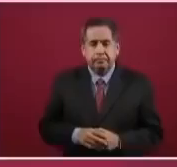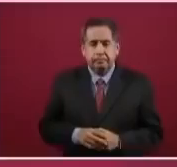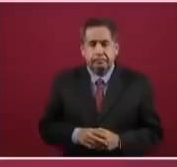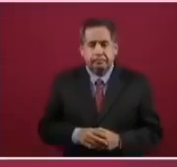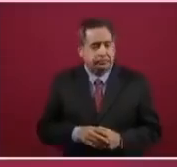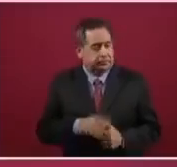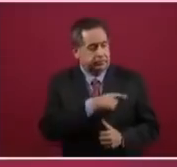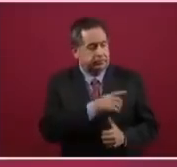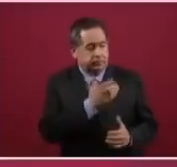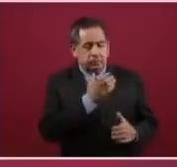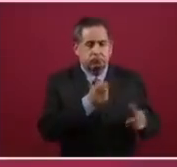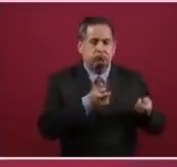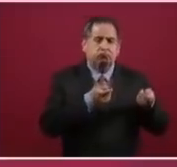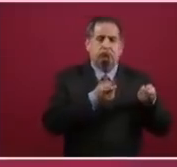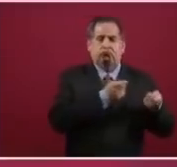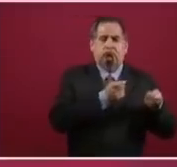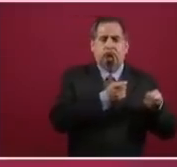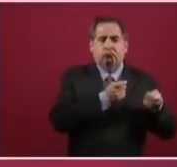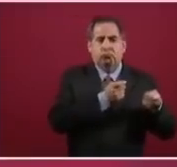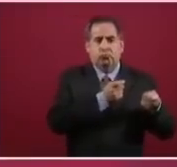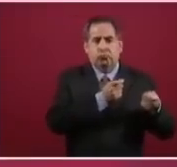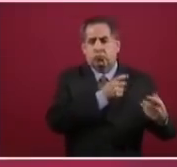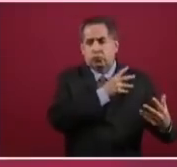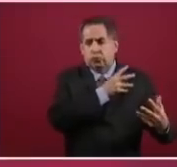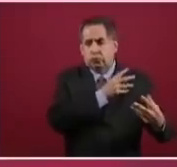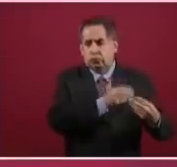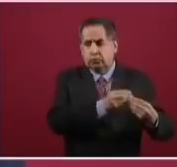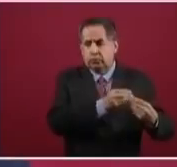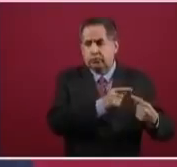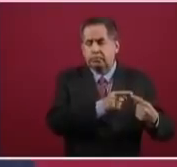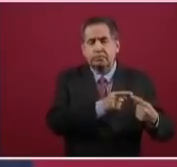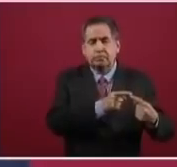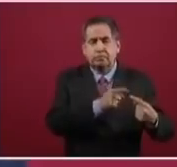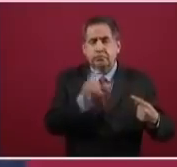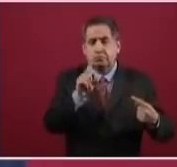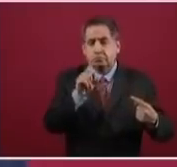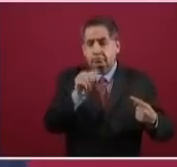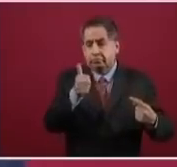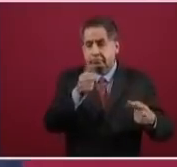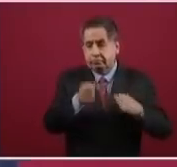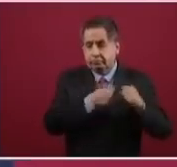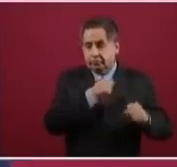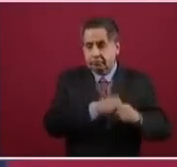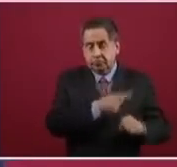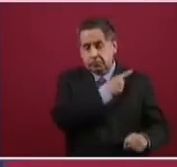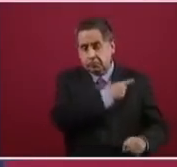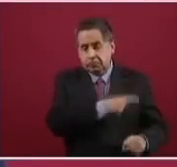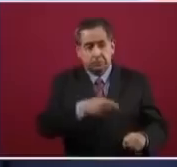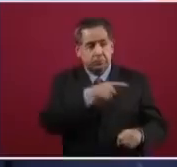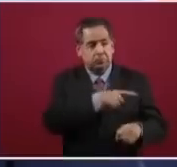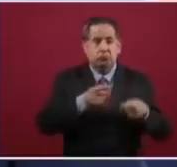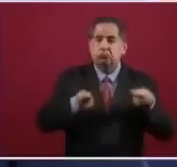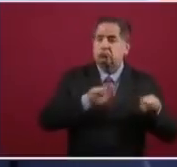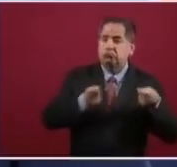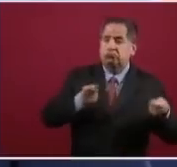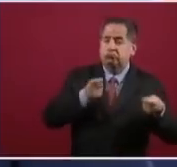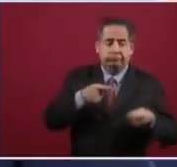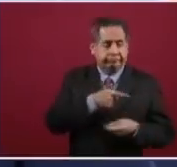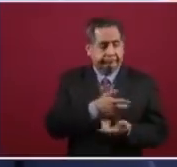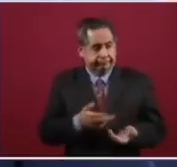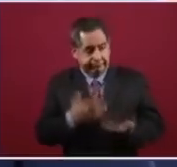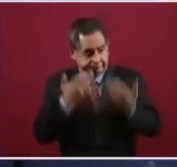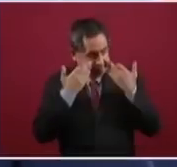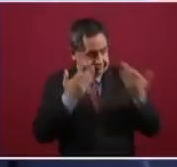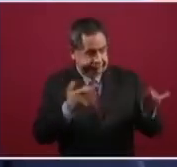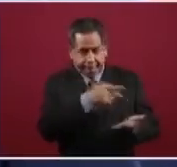dominaron por lo menos en los últimos 36 años ahí